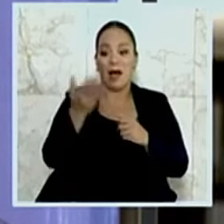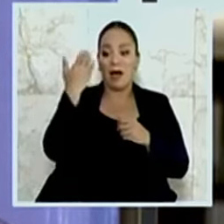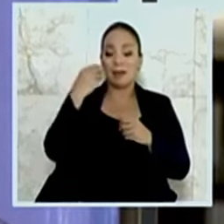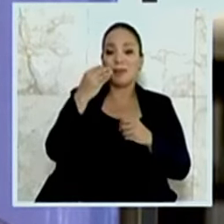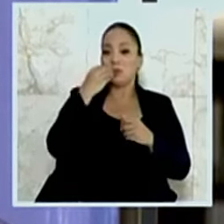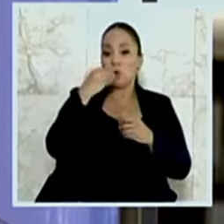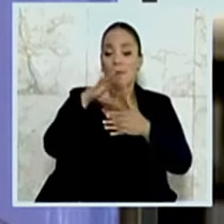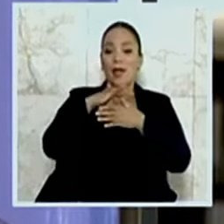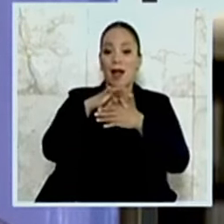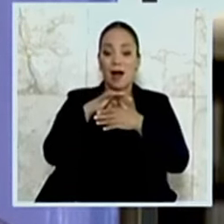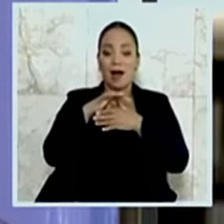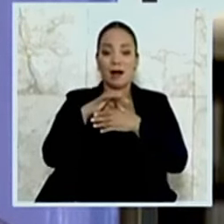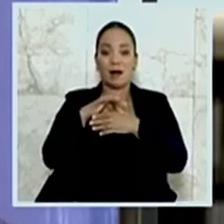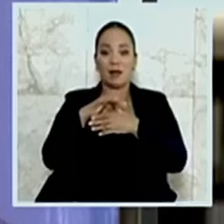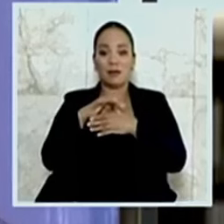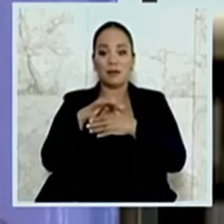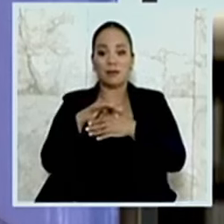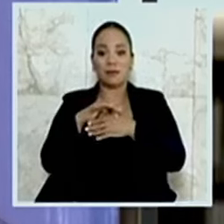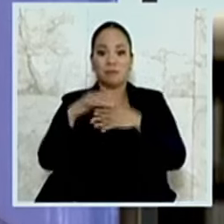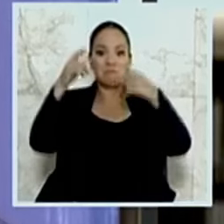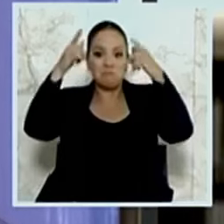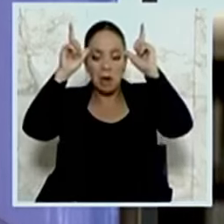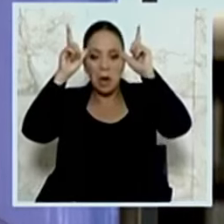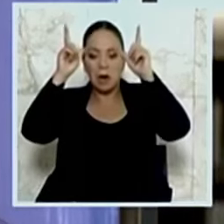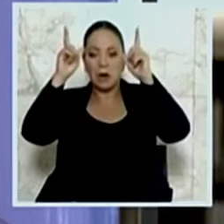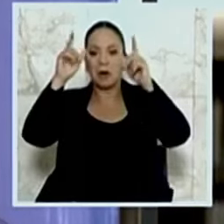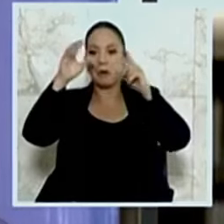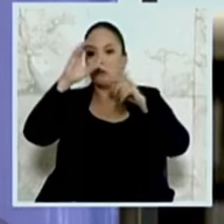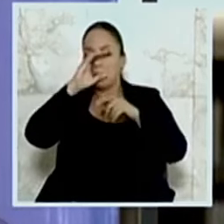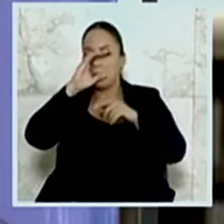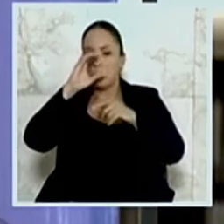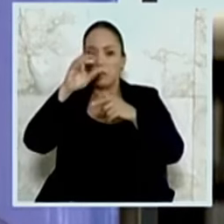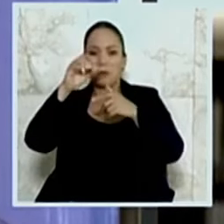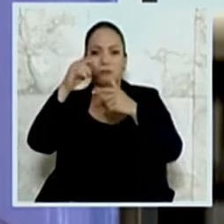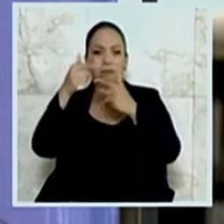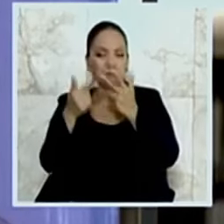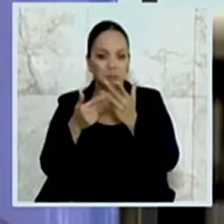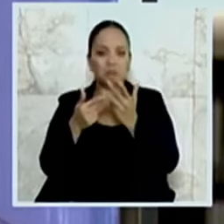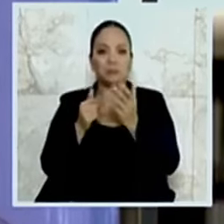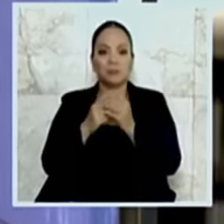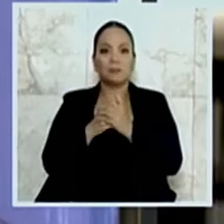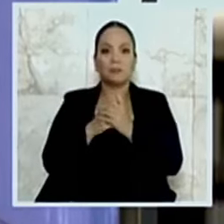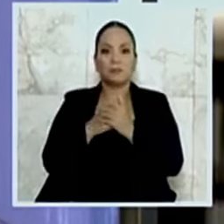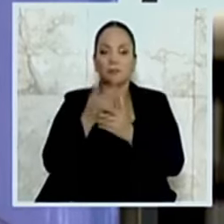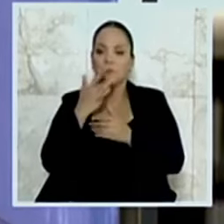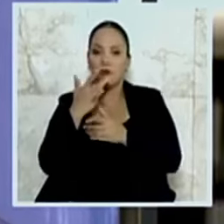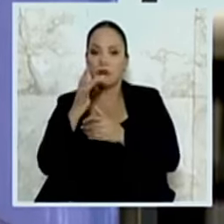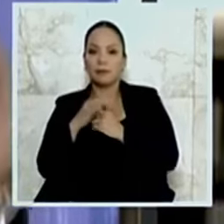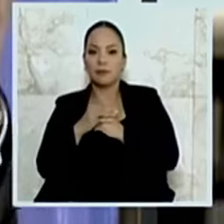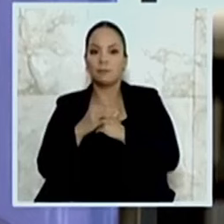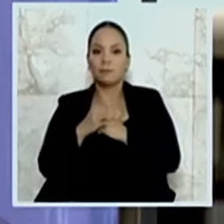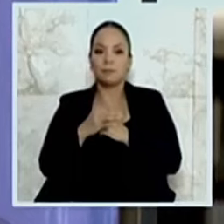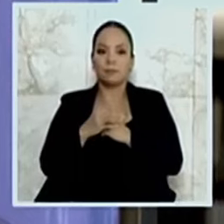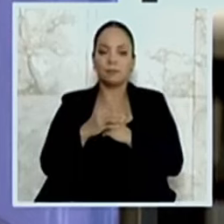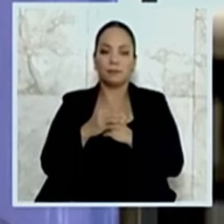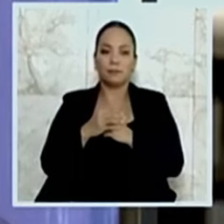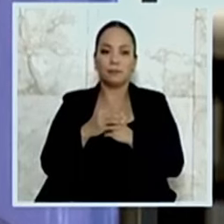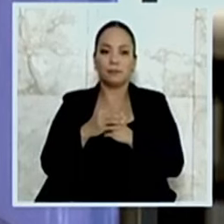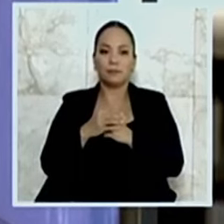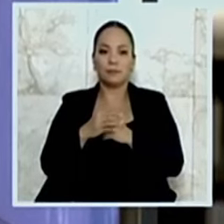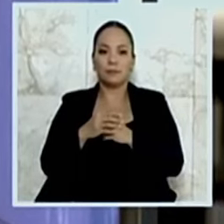Salchichón, usted dice, en Costa Rica, conforme apretó la crisis económica, la gente agarró de comer carnes